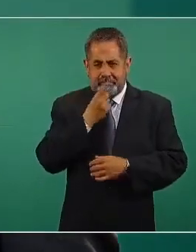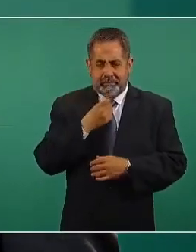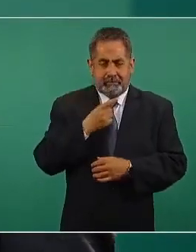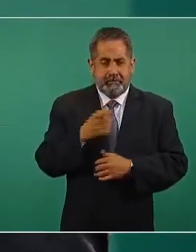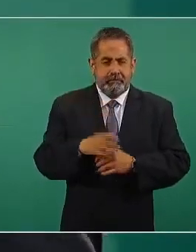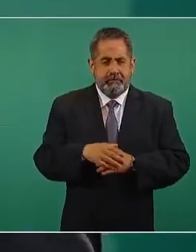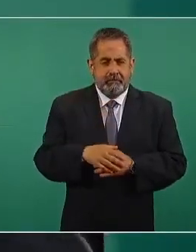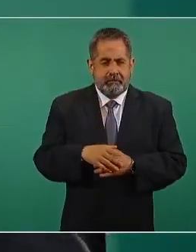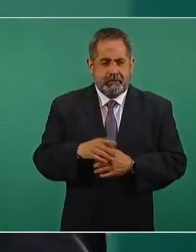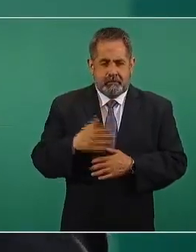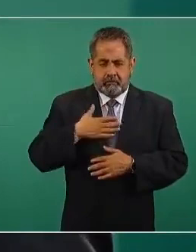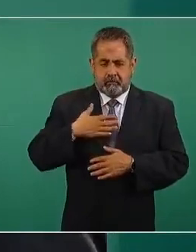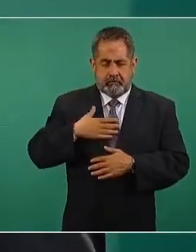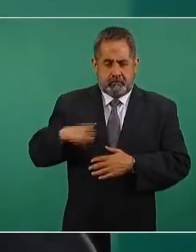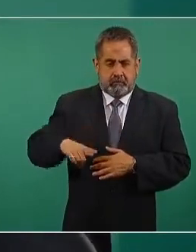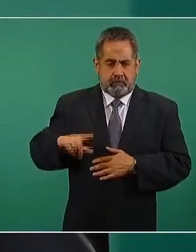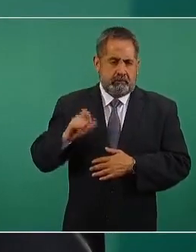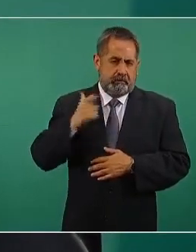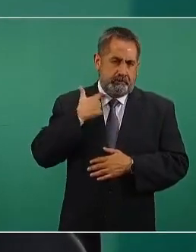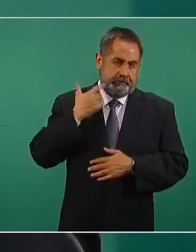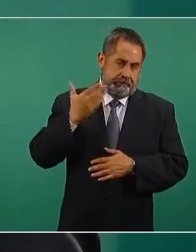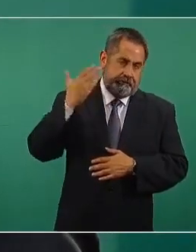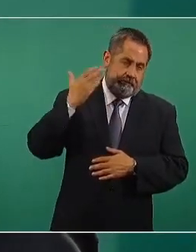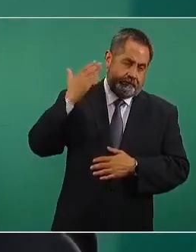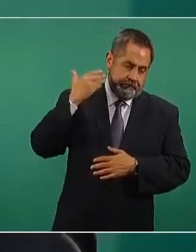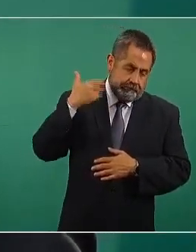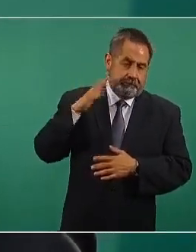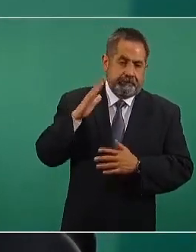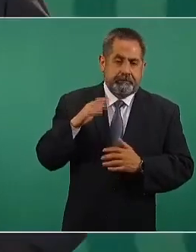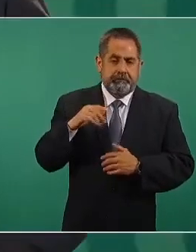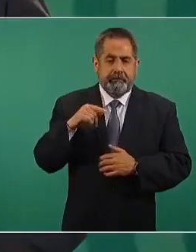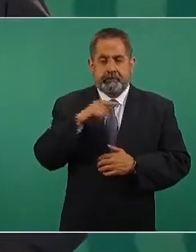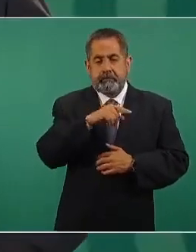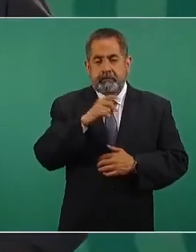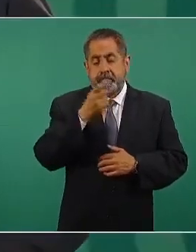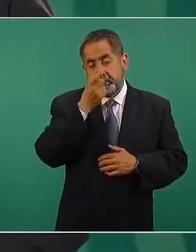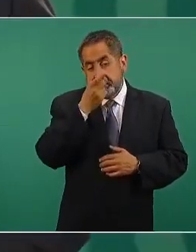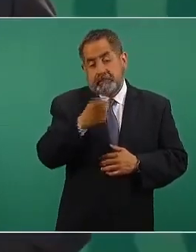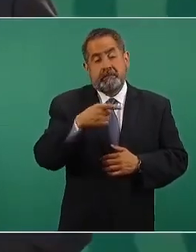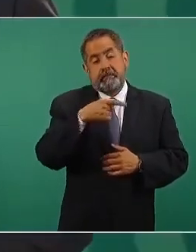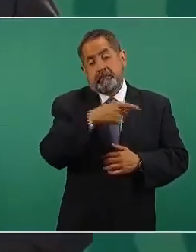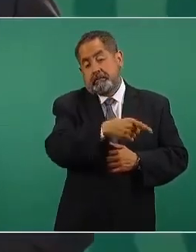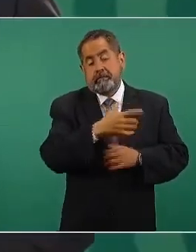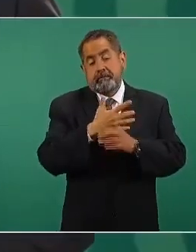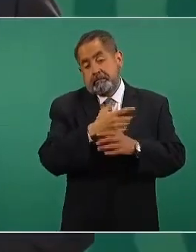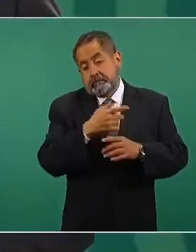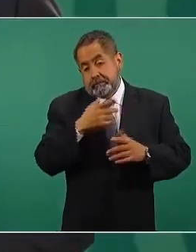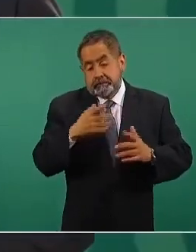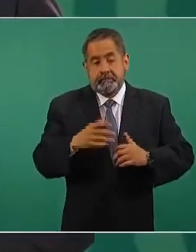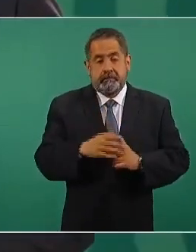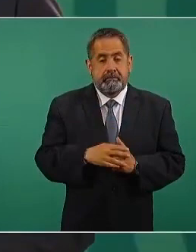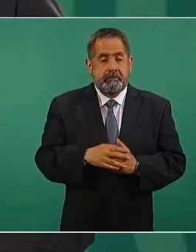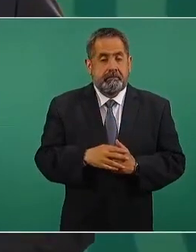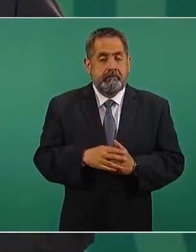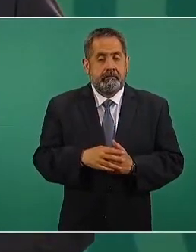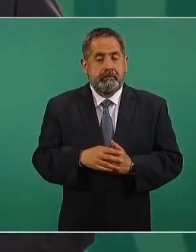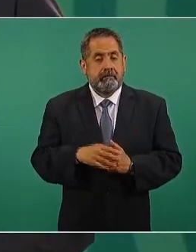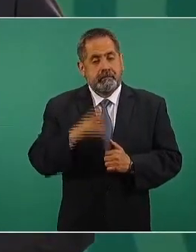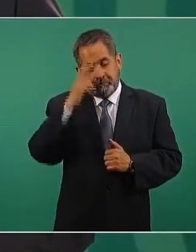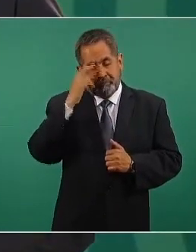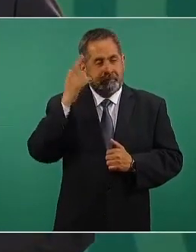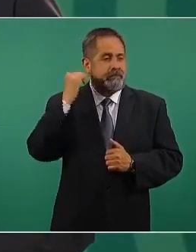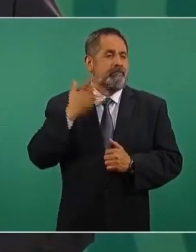no en el gobierno nuestro, sino en el pasado, que llegó a decir, cuando estaban de moda